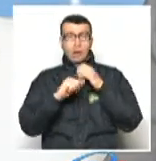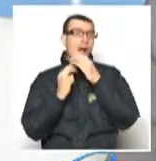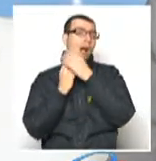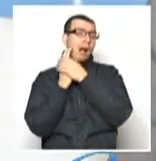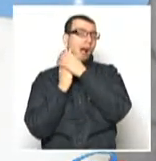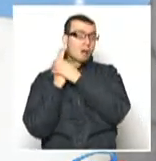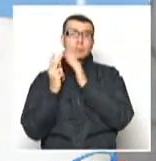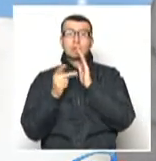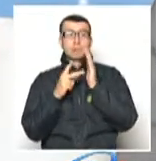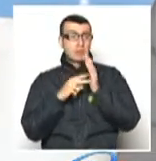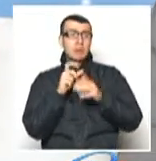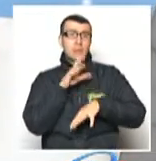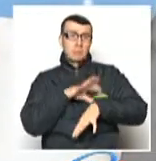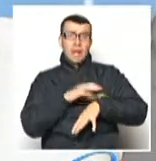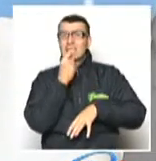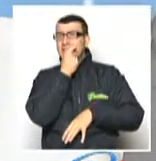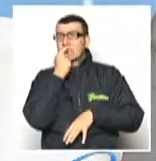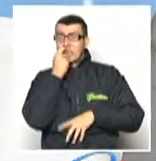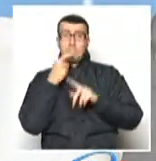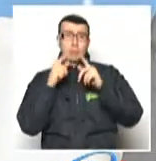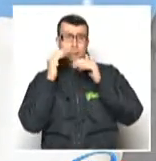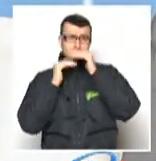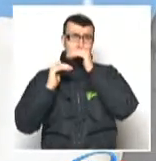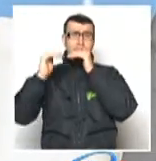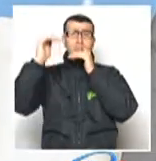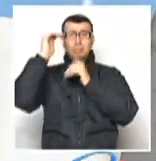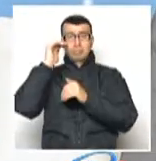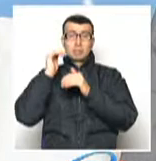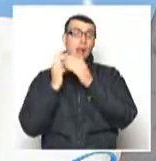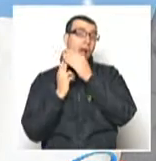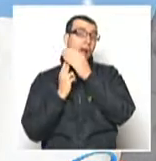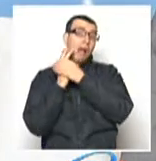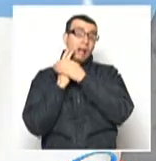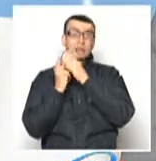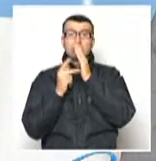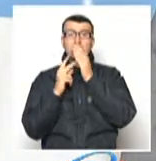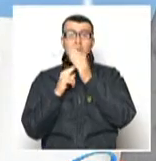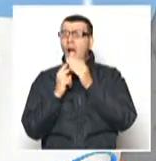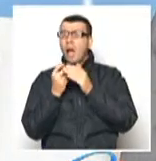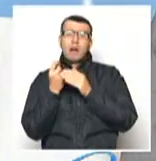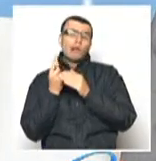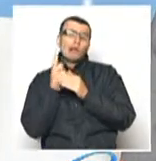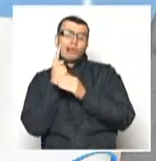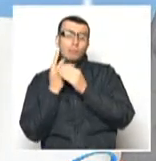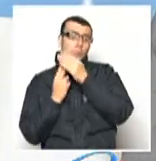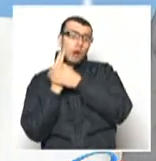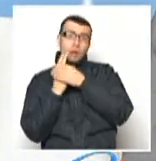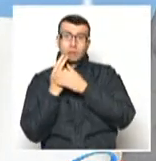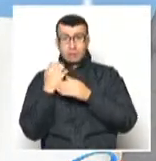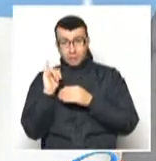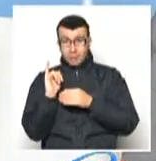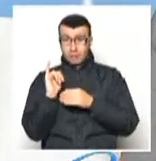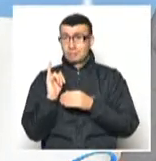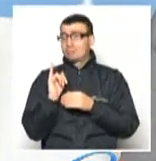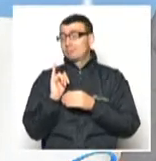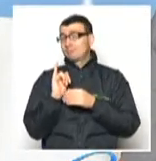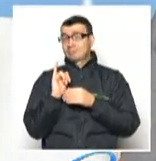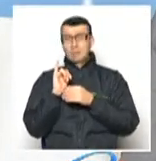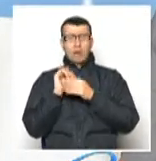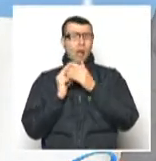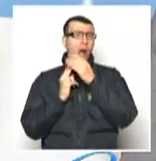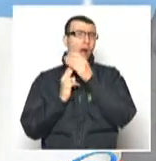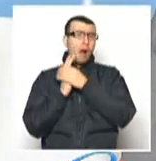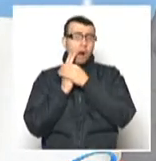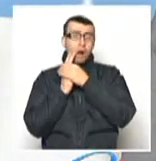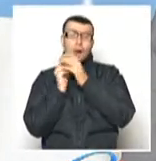odontólogo entrenado en el área quirúrgica, y poner un implante no es poner un chasito en una puerta, es colocar un implante alrededor